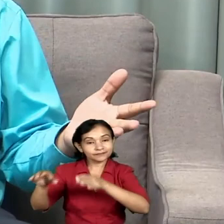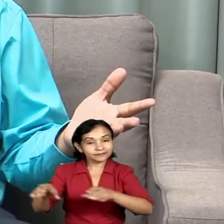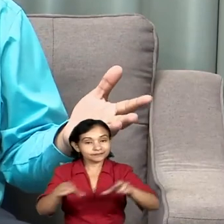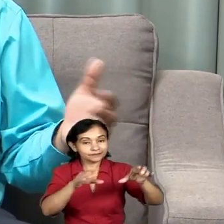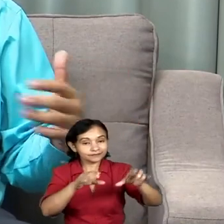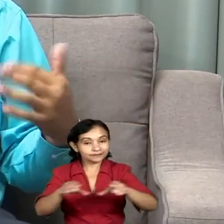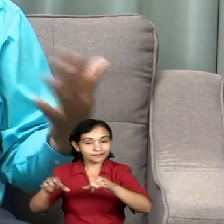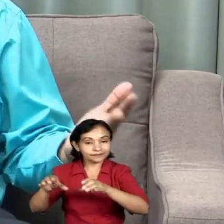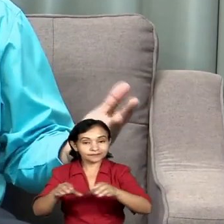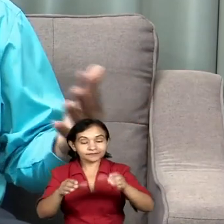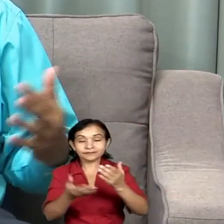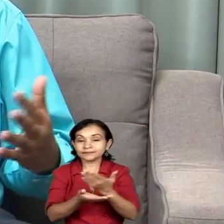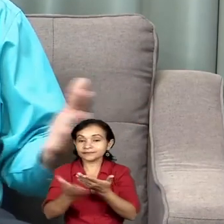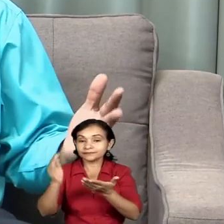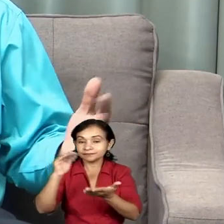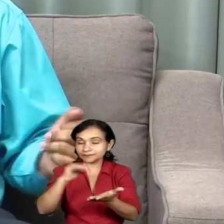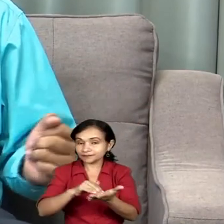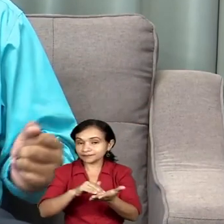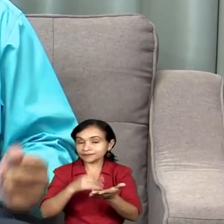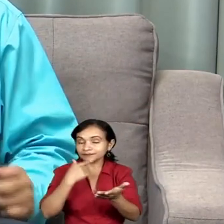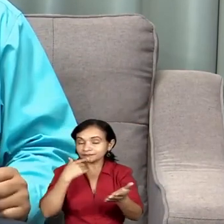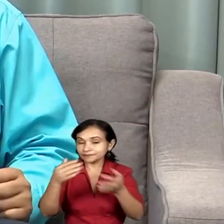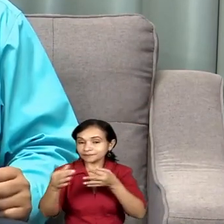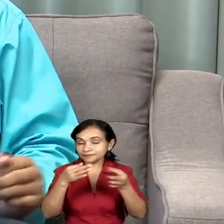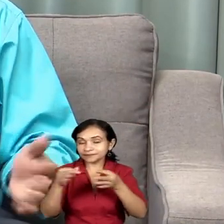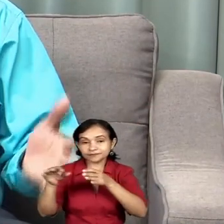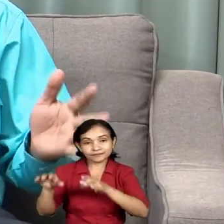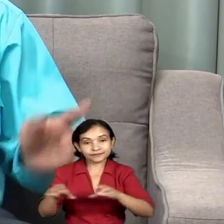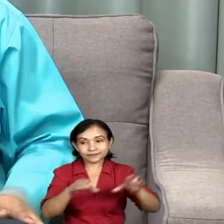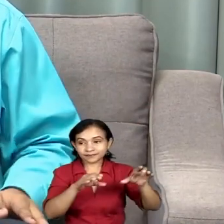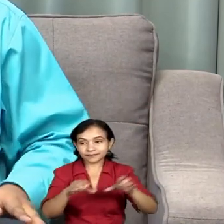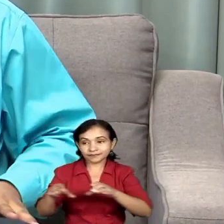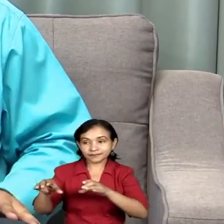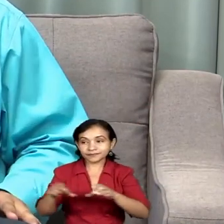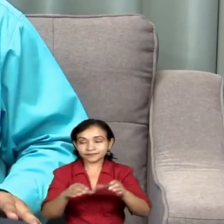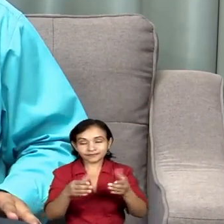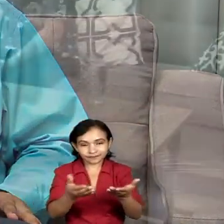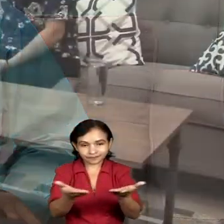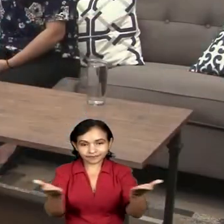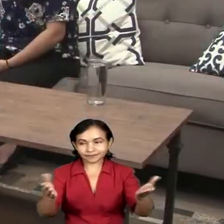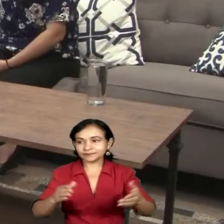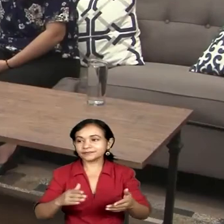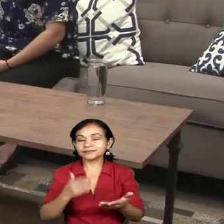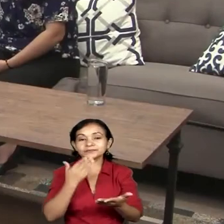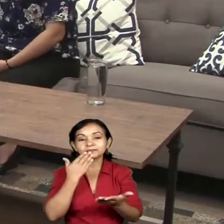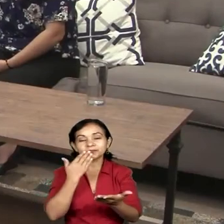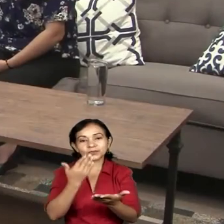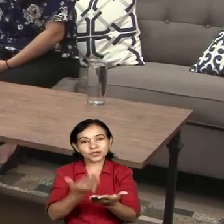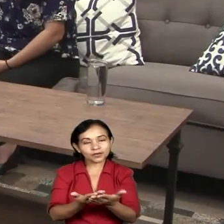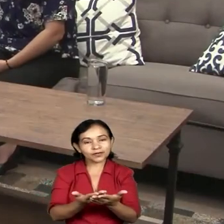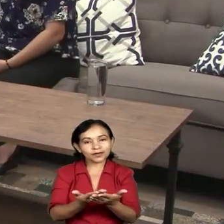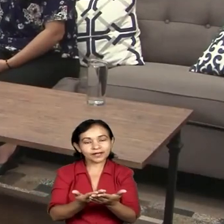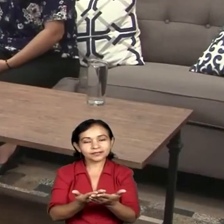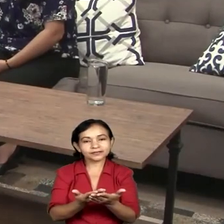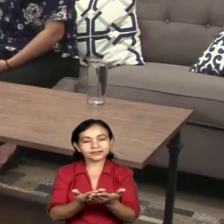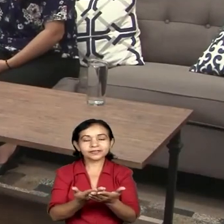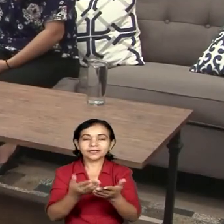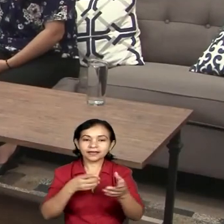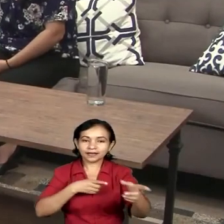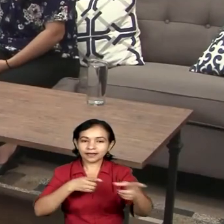también los días, pero si quisieras pues también hacer referencia a otra actividad, pues tenés el espacio aquí. Bueno, que se acerquen a todas nuestras